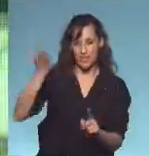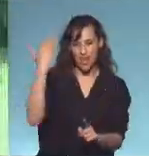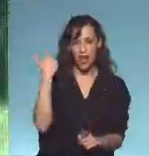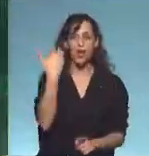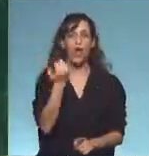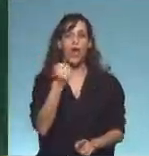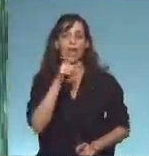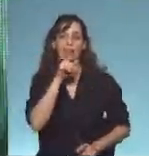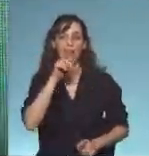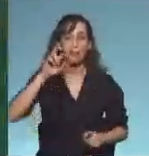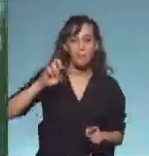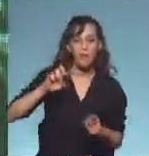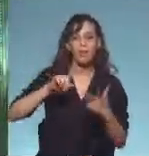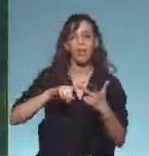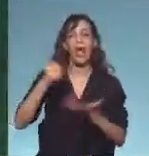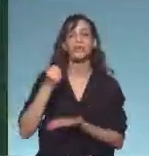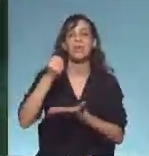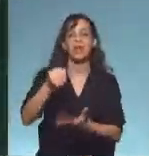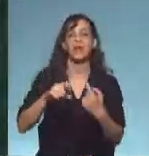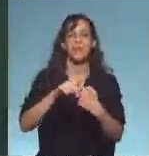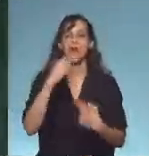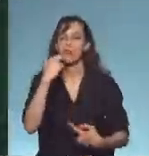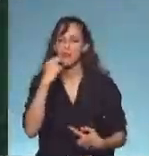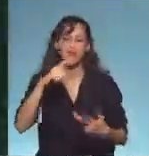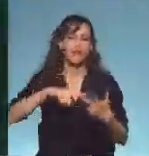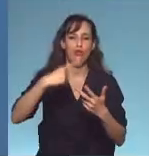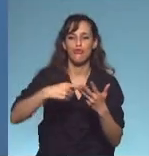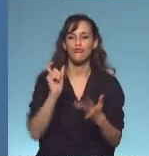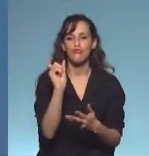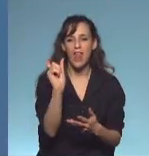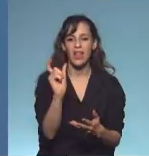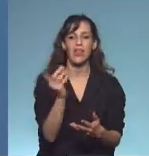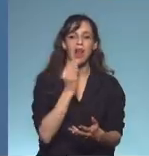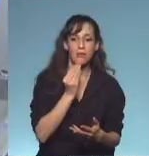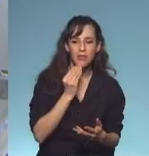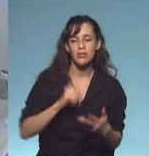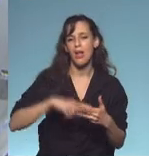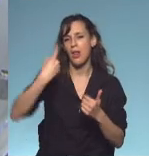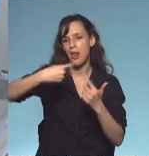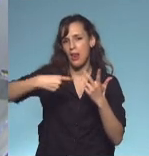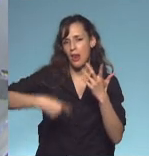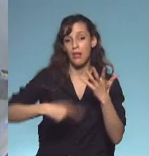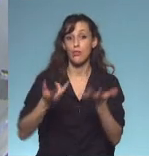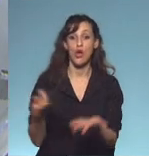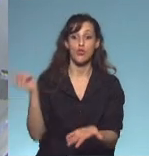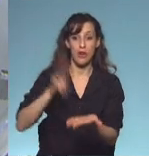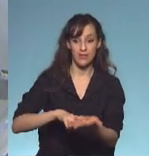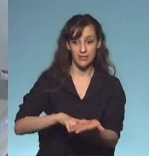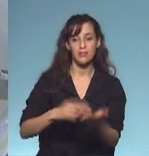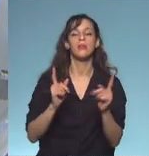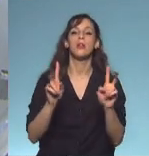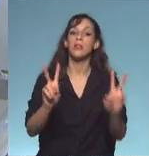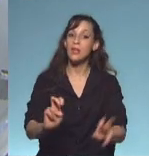repro este año, la asignación universal por hijo, la tarjeta alimentar, bueno. La salud. Es la salud, exactamente. Todo lo que se ha investigado. Las